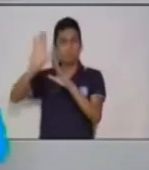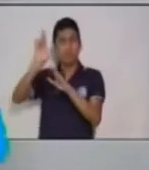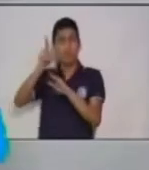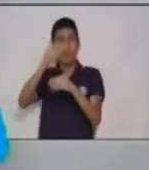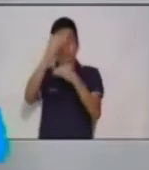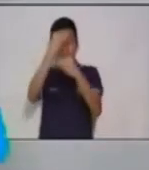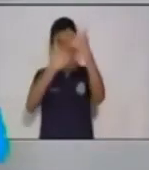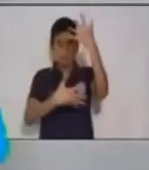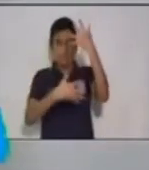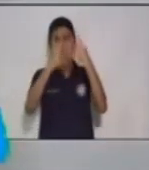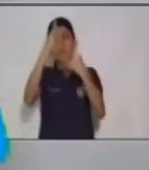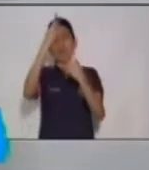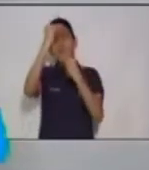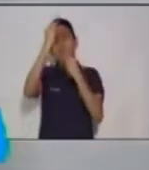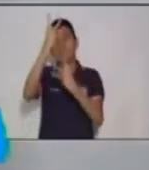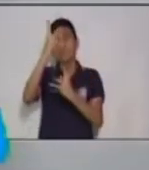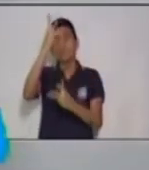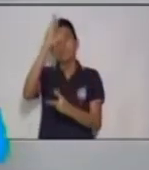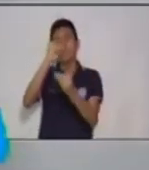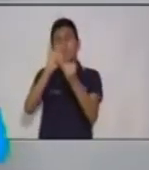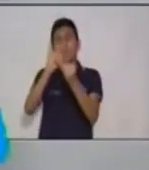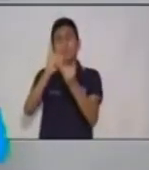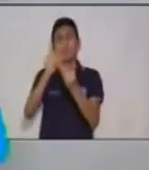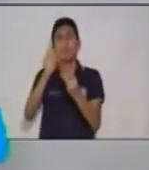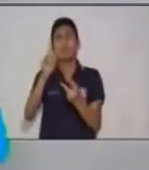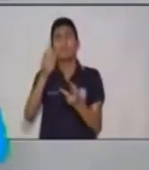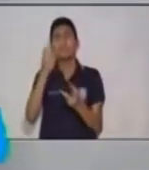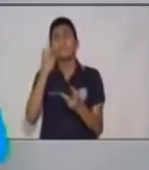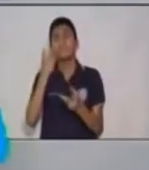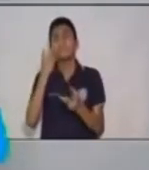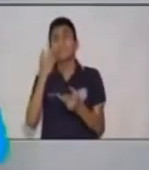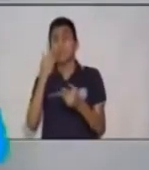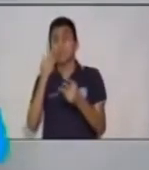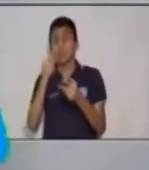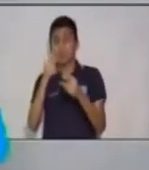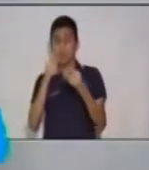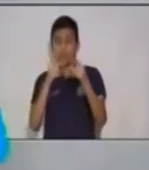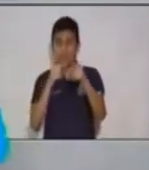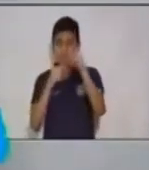quedarían de esta forma. Nos quedaría 2,